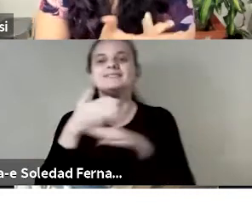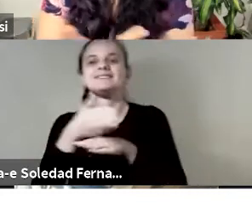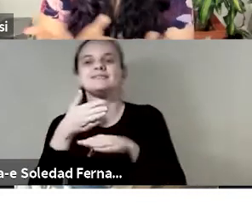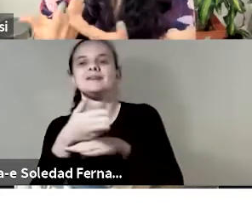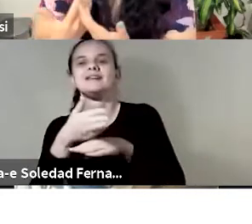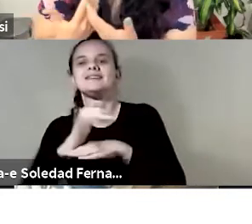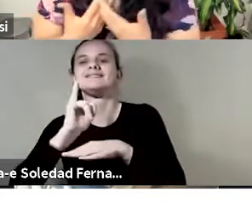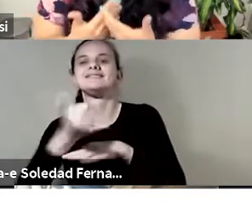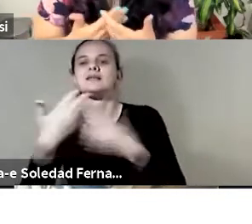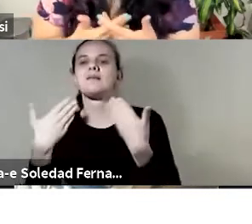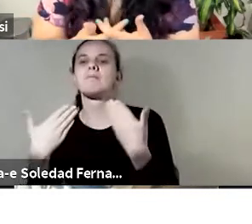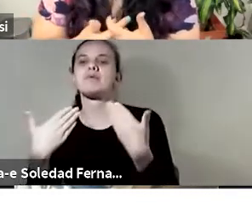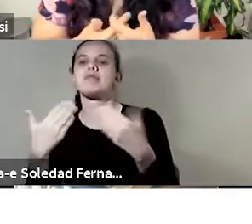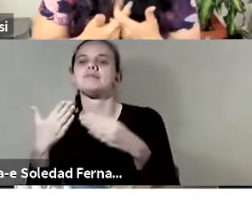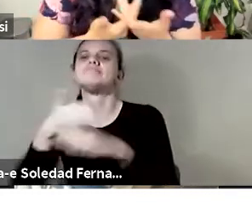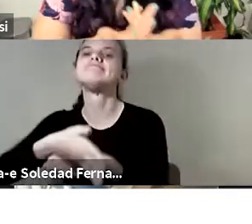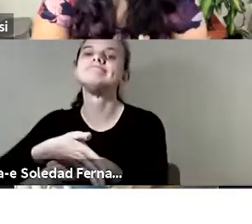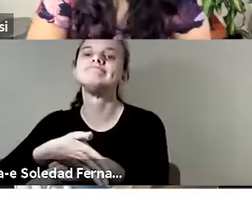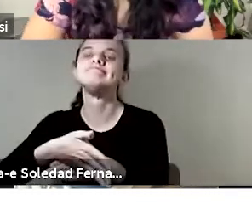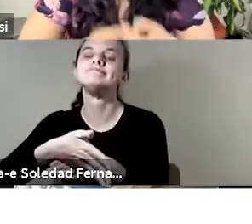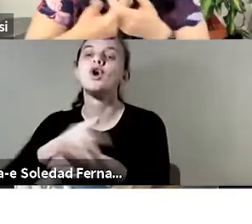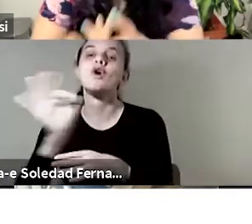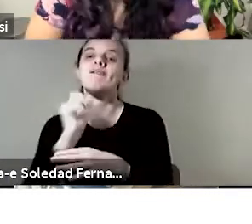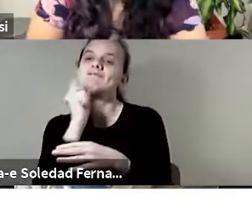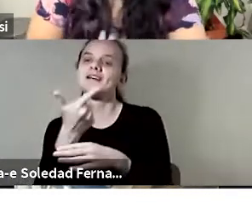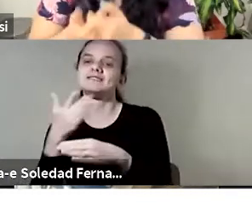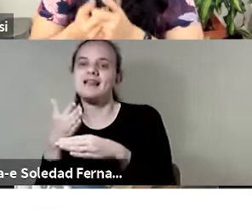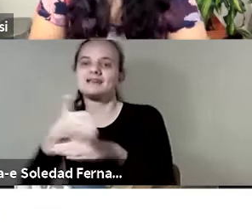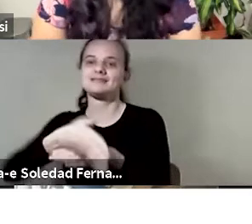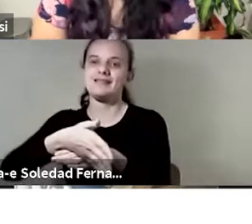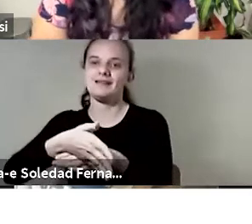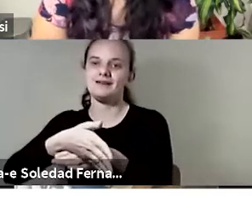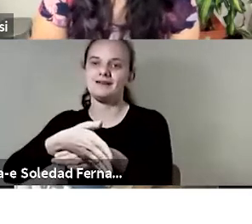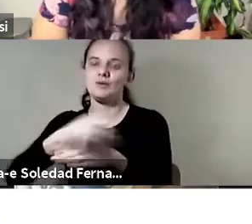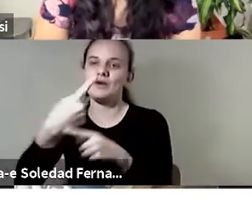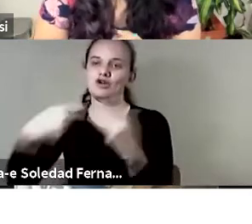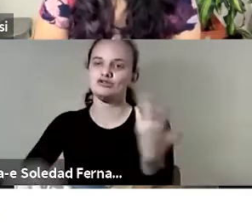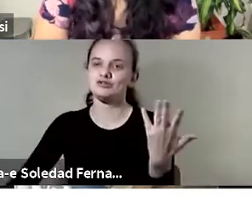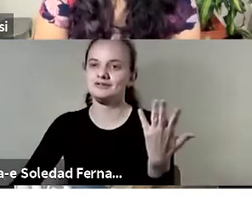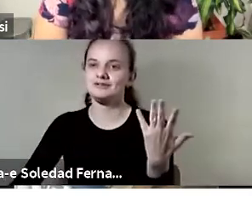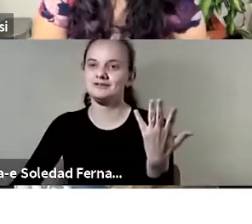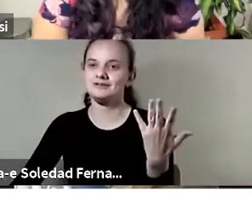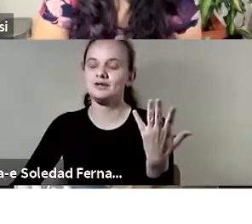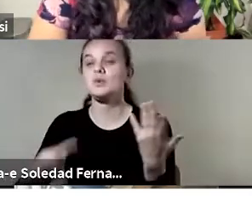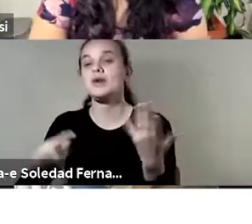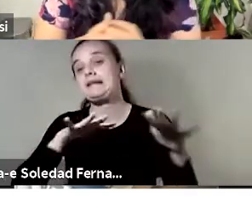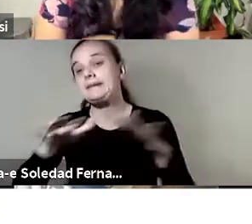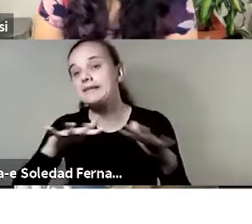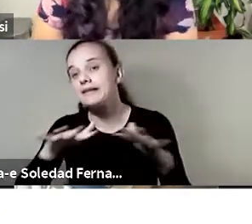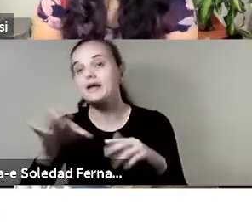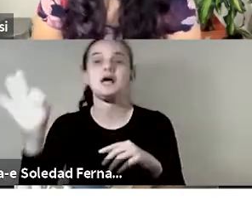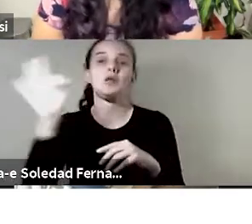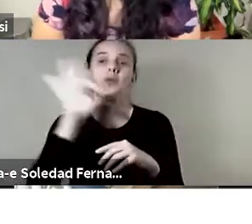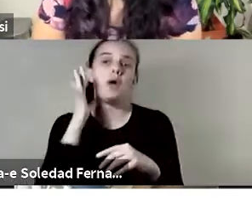un ambiente que impide, la accesibilidad es la posibilidad de acceder a una cierta cosa o la